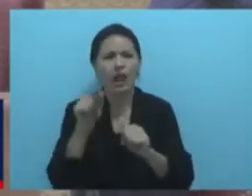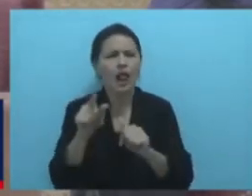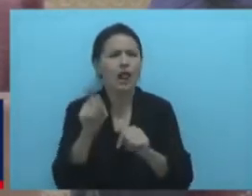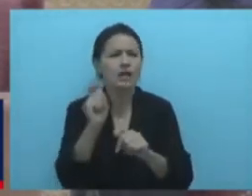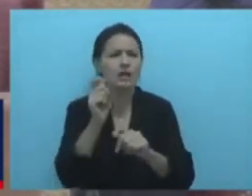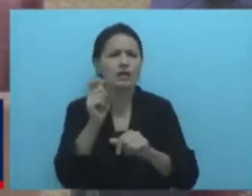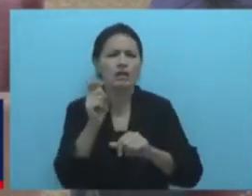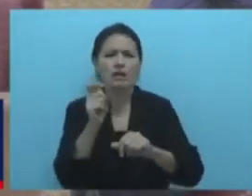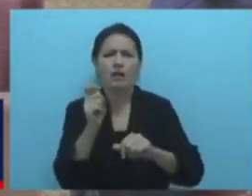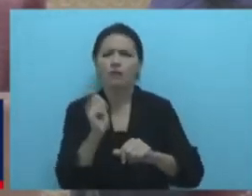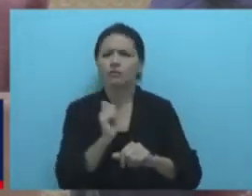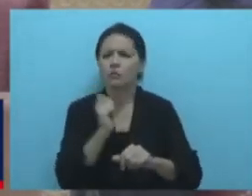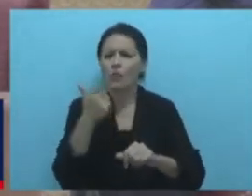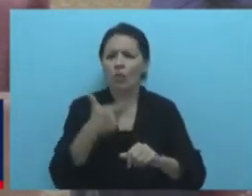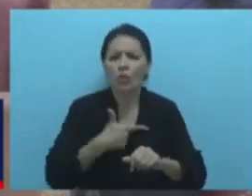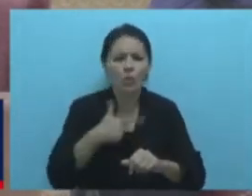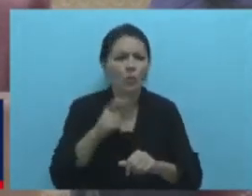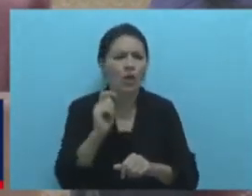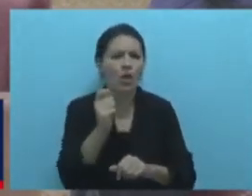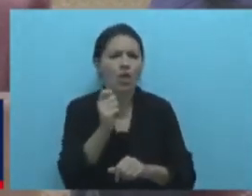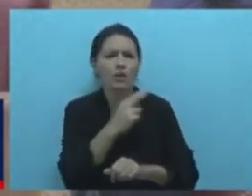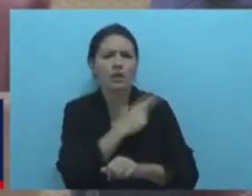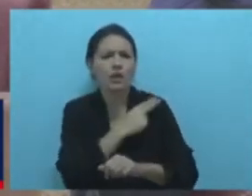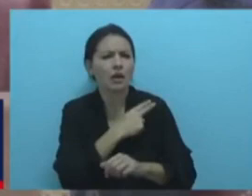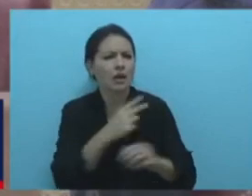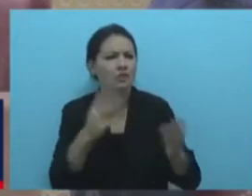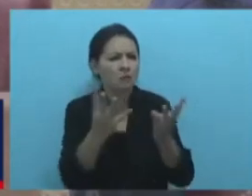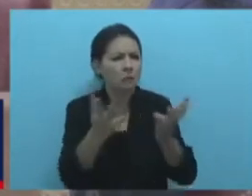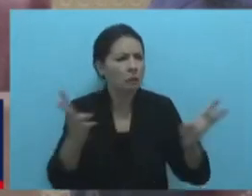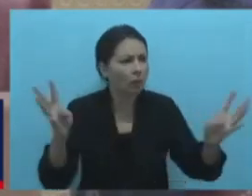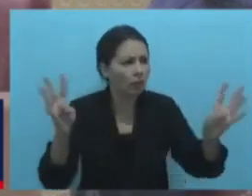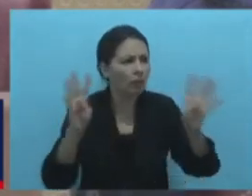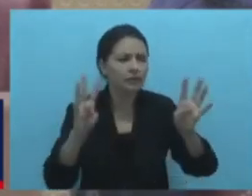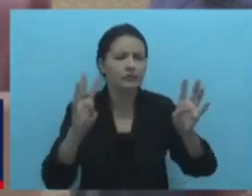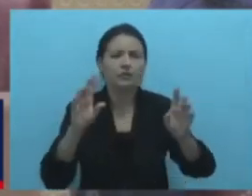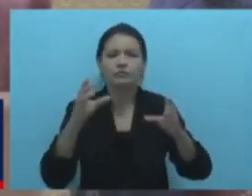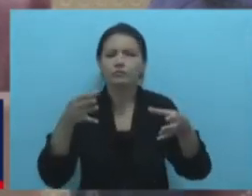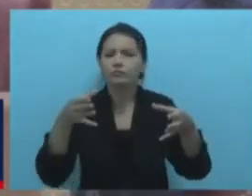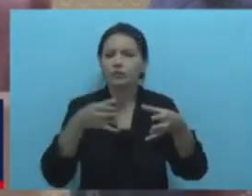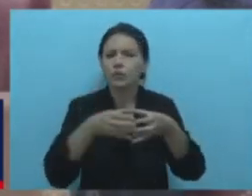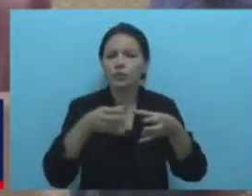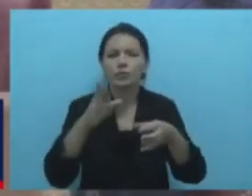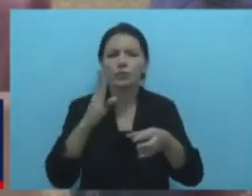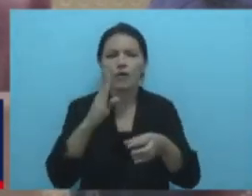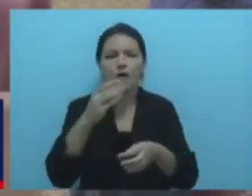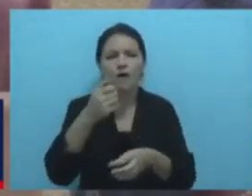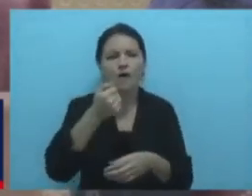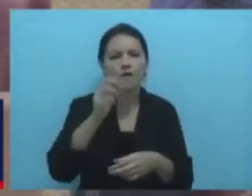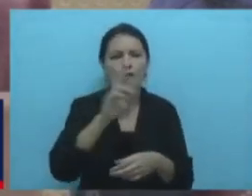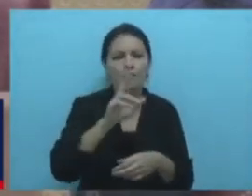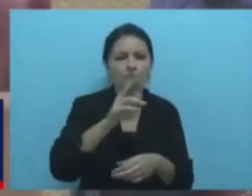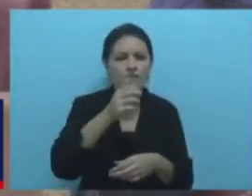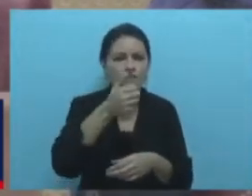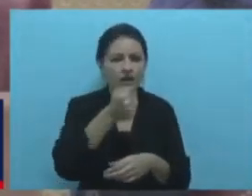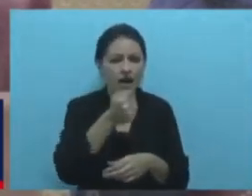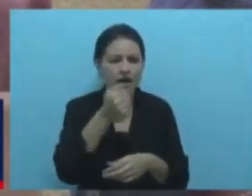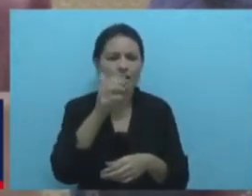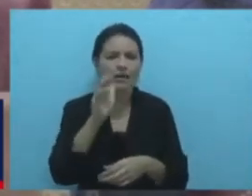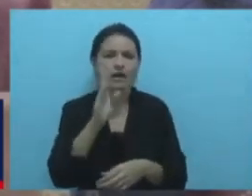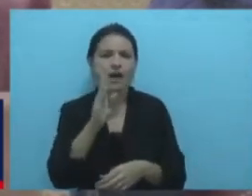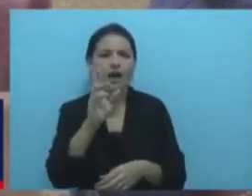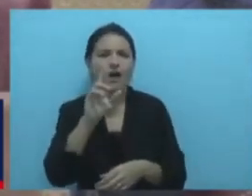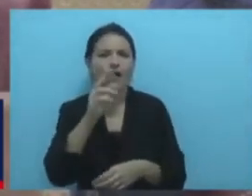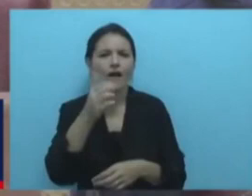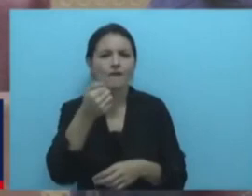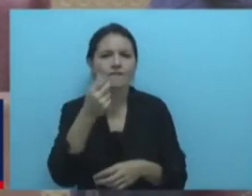manejados por las barras que hoy son bandas narco policiales porque como siempre